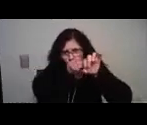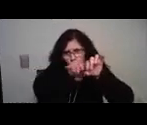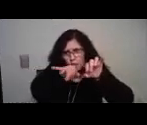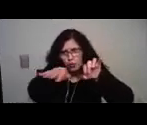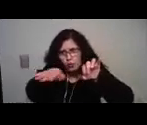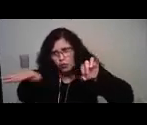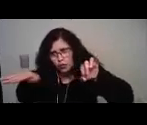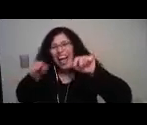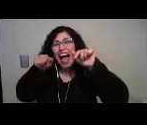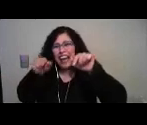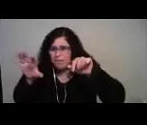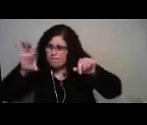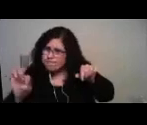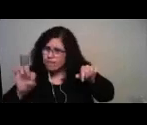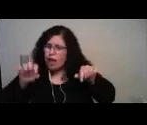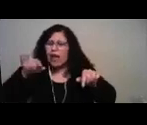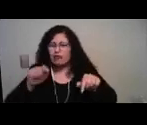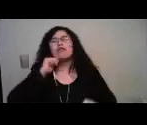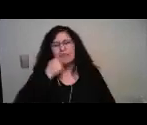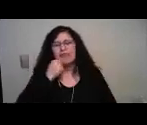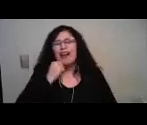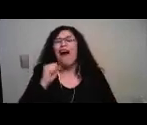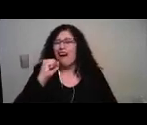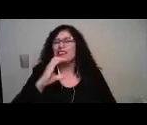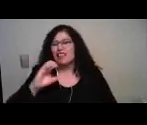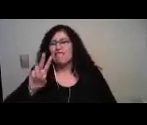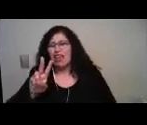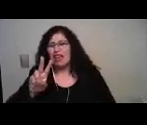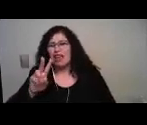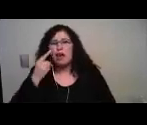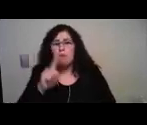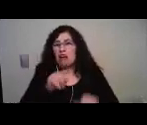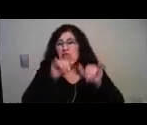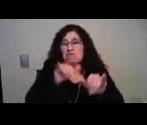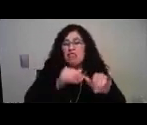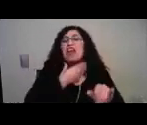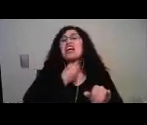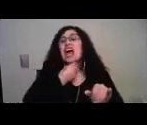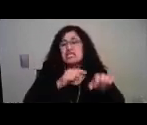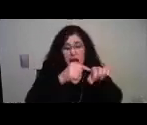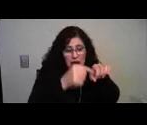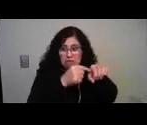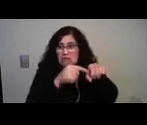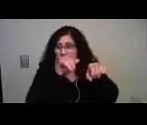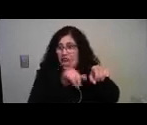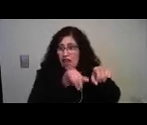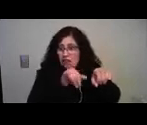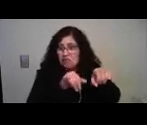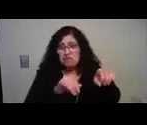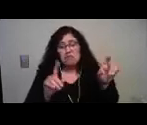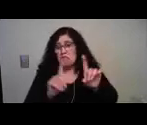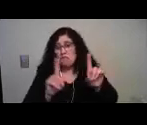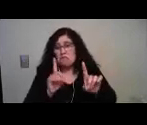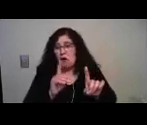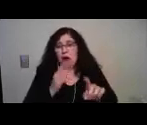repentino. Repentino, exacto. Ah, ya. ¿Ya? Pero la Gracias, profe. arteriosclerosis, no, perfecto, gracias a